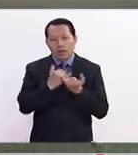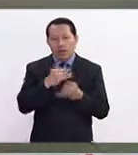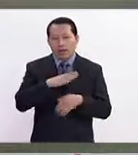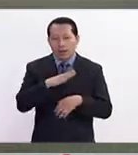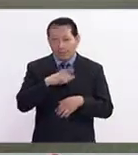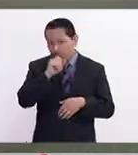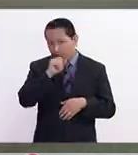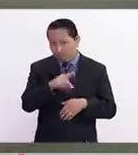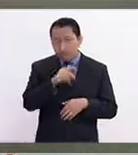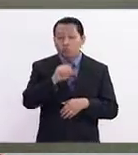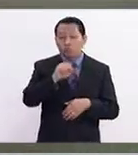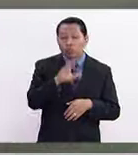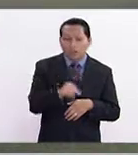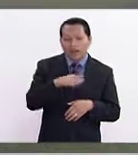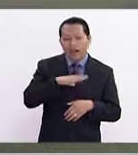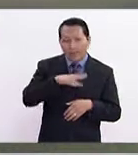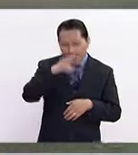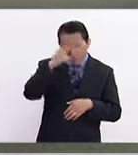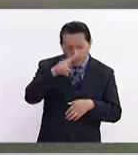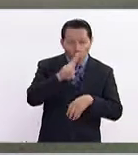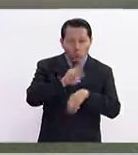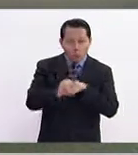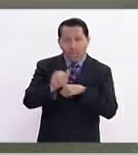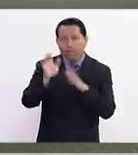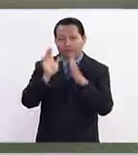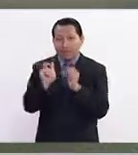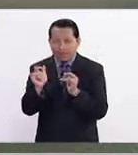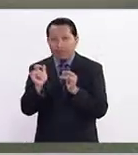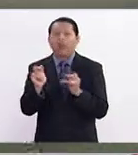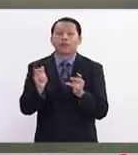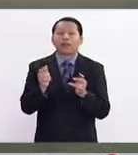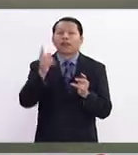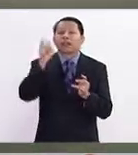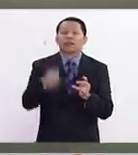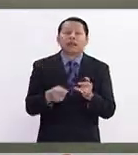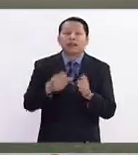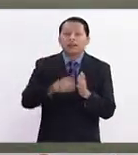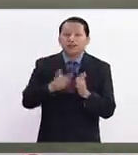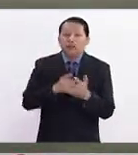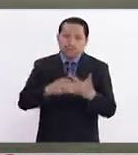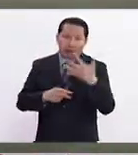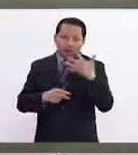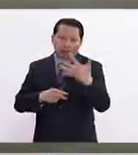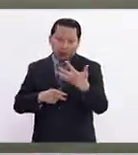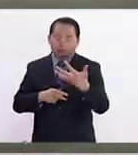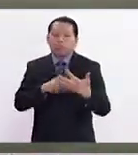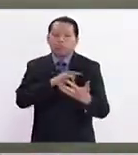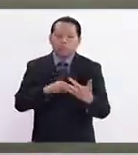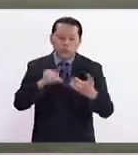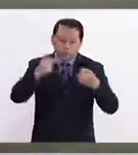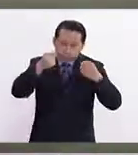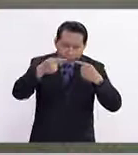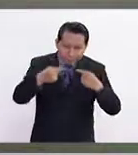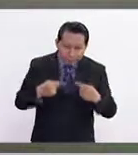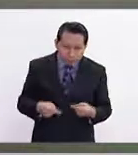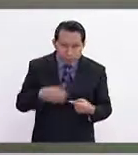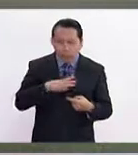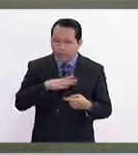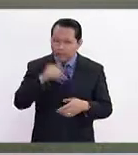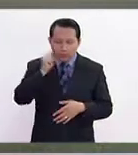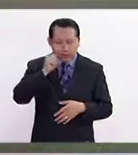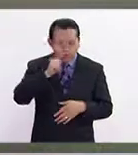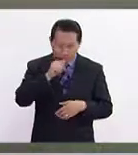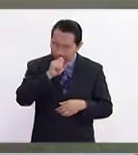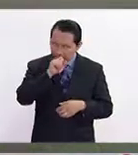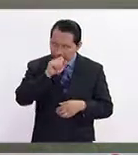se vio las caras con México, Uruguay y Francia. Así que en 5 ocasiones el tricolor se ha visto las caras con el anfitrión